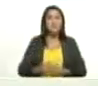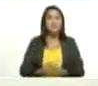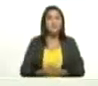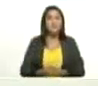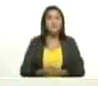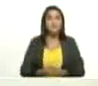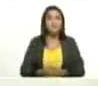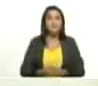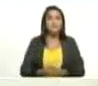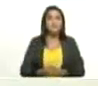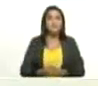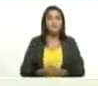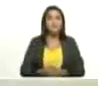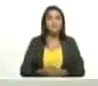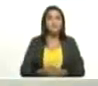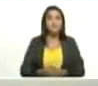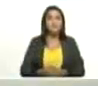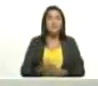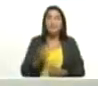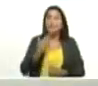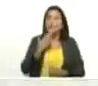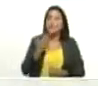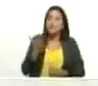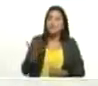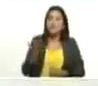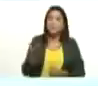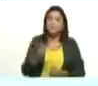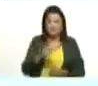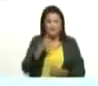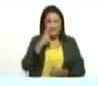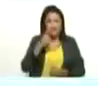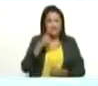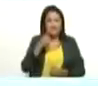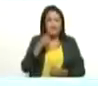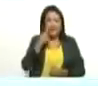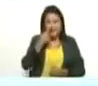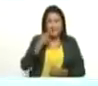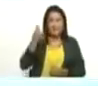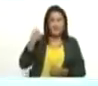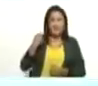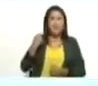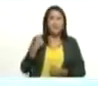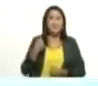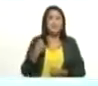Muchas gracias, pues. Fíjense lo que pasó ayer.